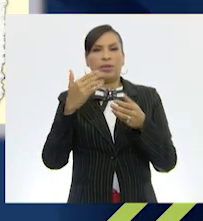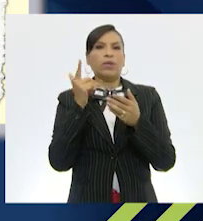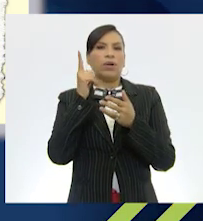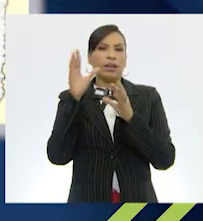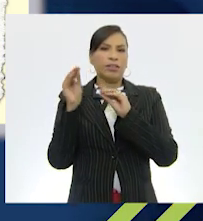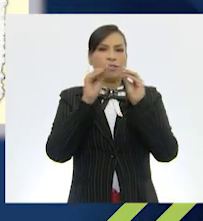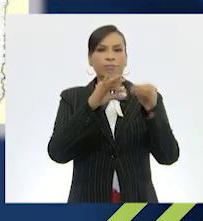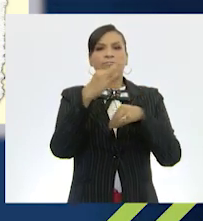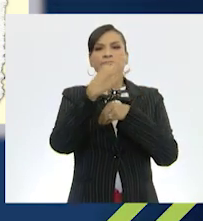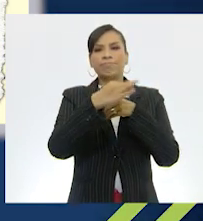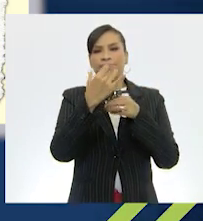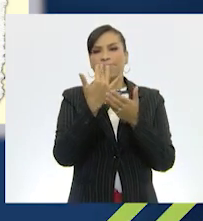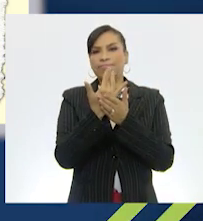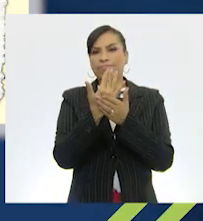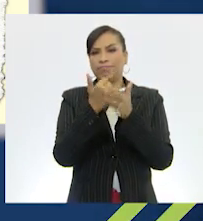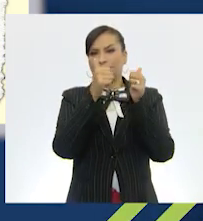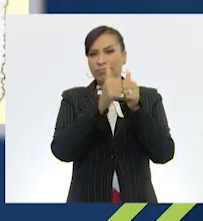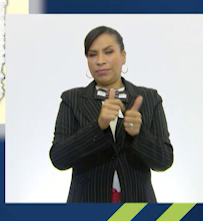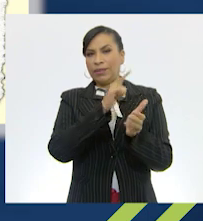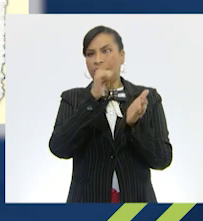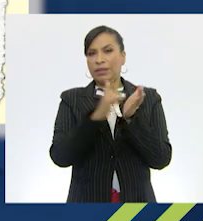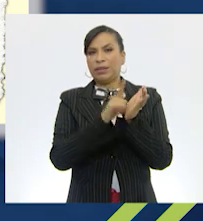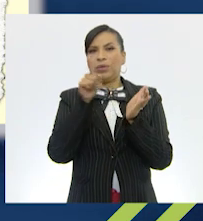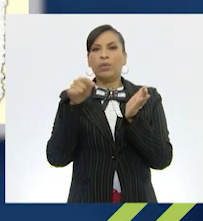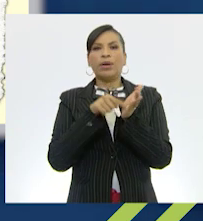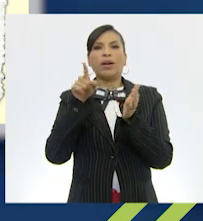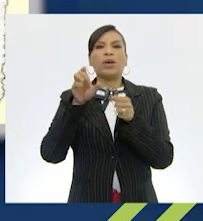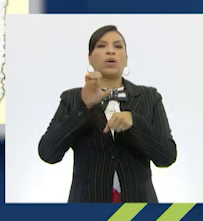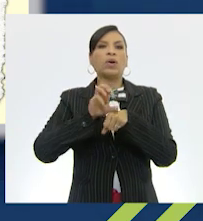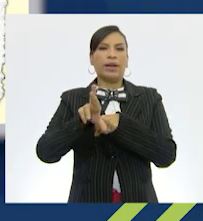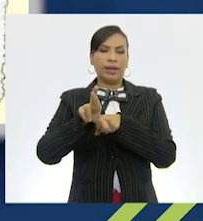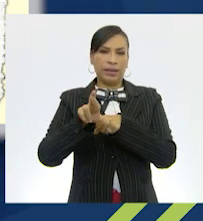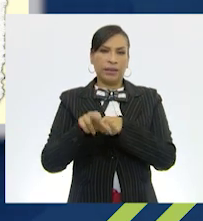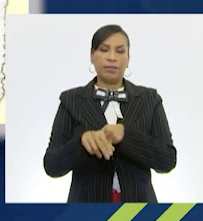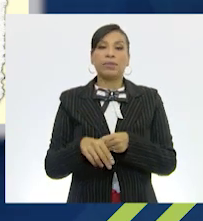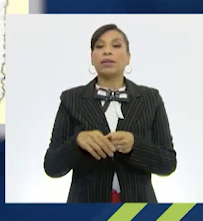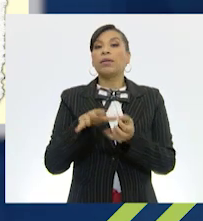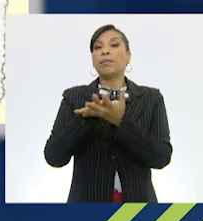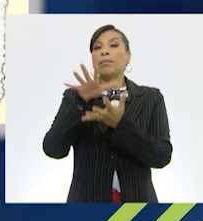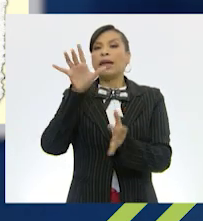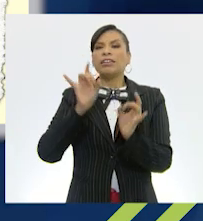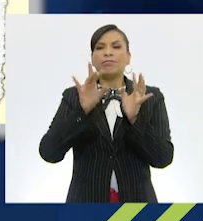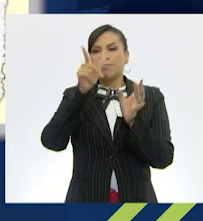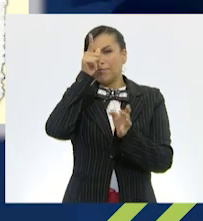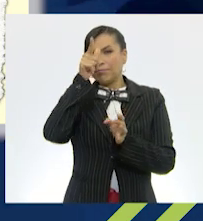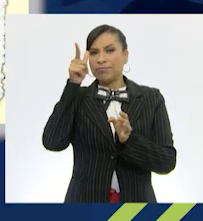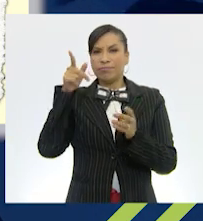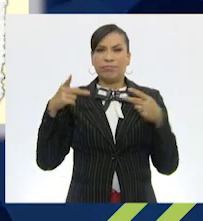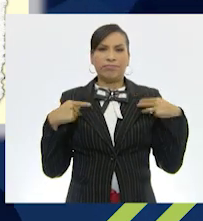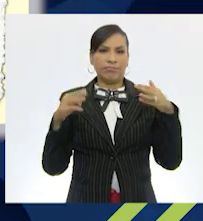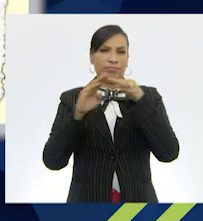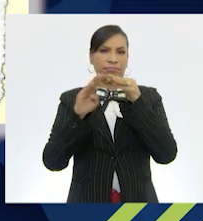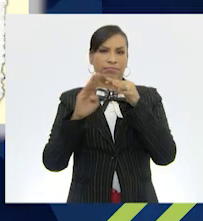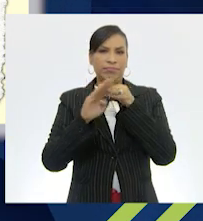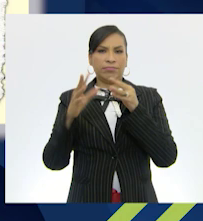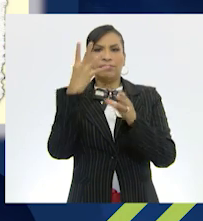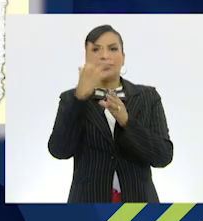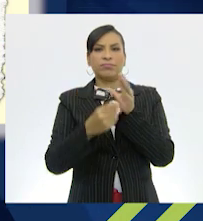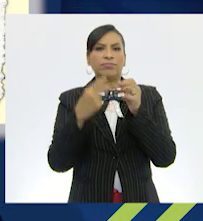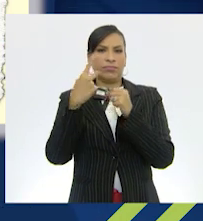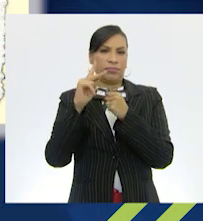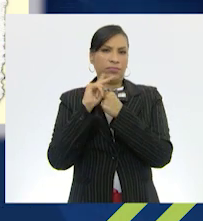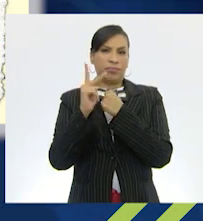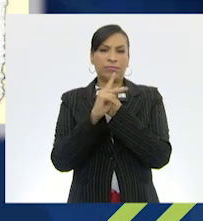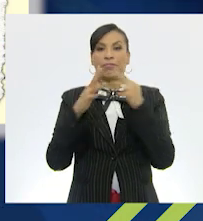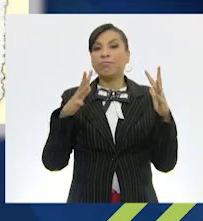de refugiado que les permitiría vivir legalmente en Costa Rica. En la mayoría de los casos, los inmigrantes huyeron de sus países porque